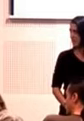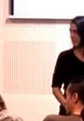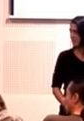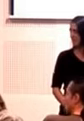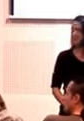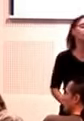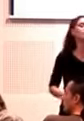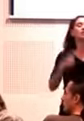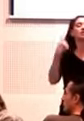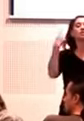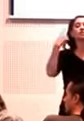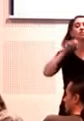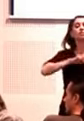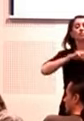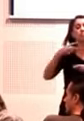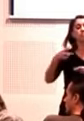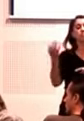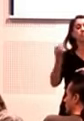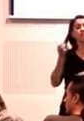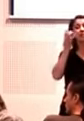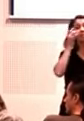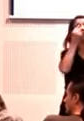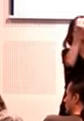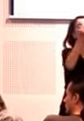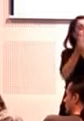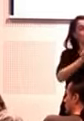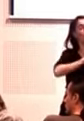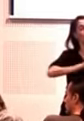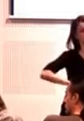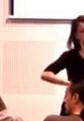Solo decirte que sí, que son bocetos, pero no están,